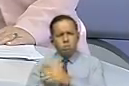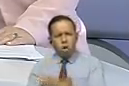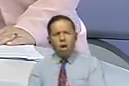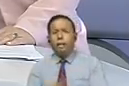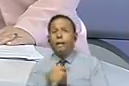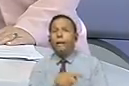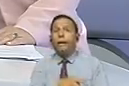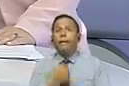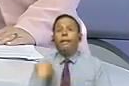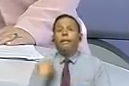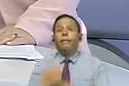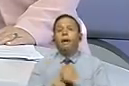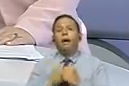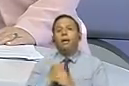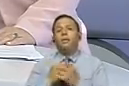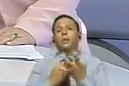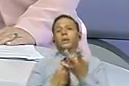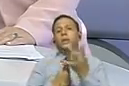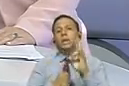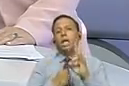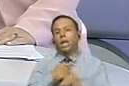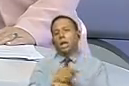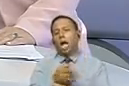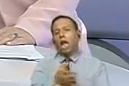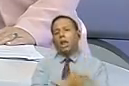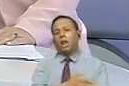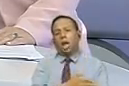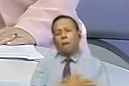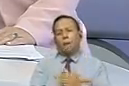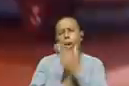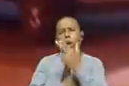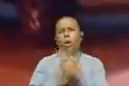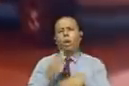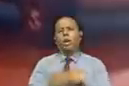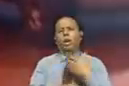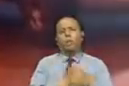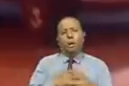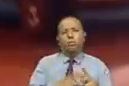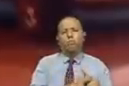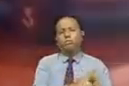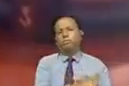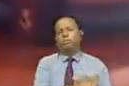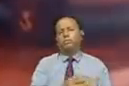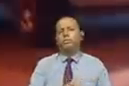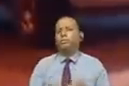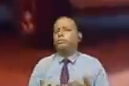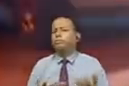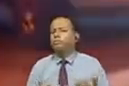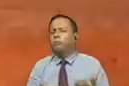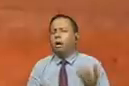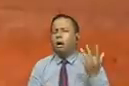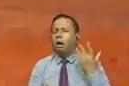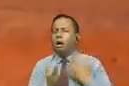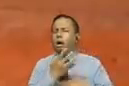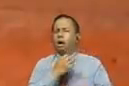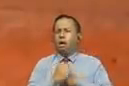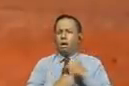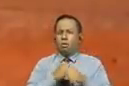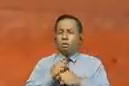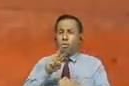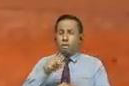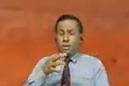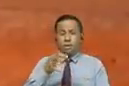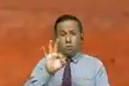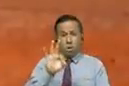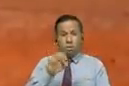de edad cuando se registró este hecho de sangre. El hecho de sangre se perpetró a finales del 2019. A